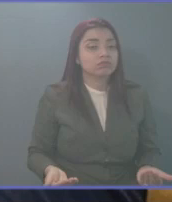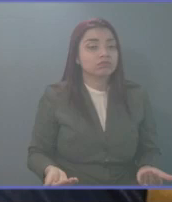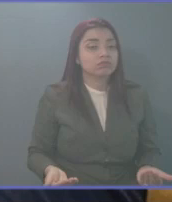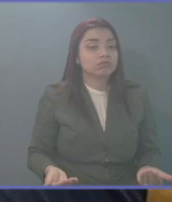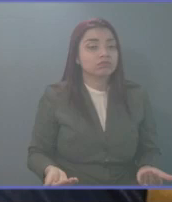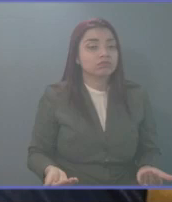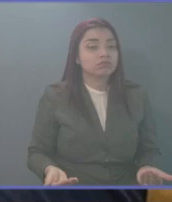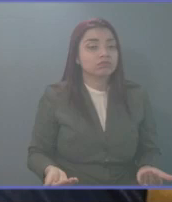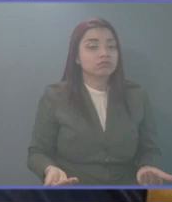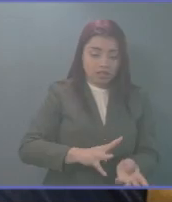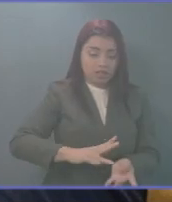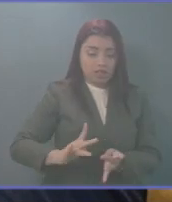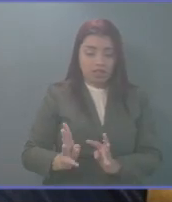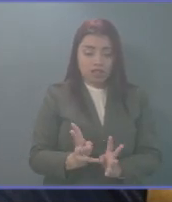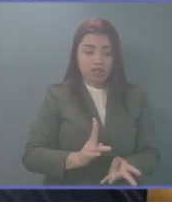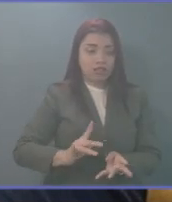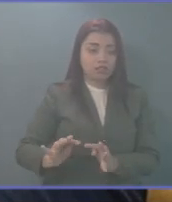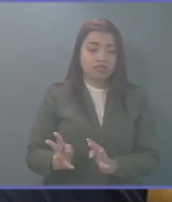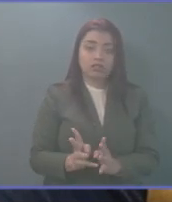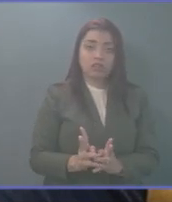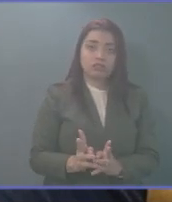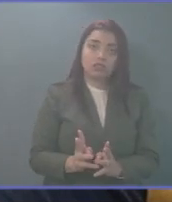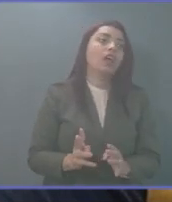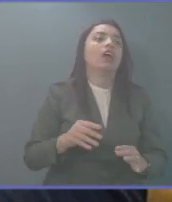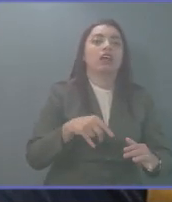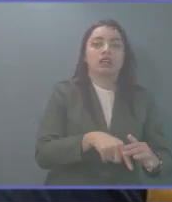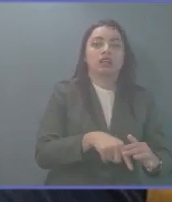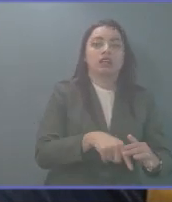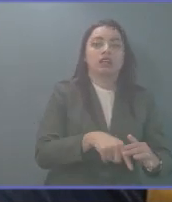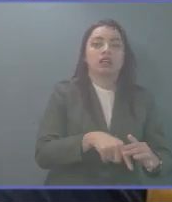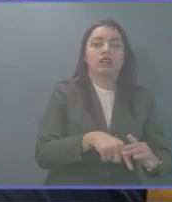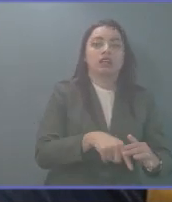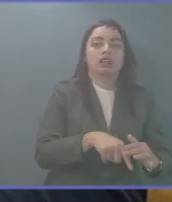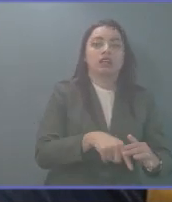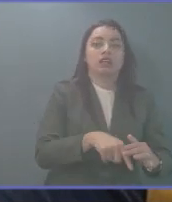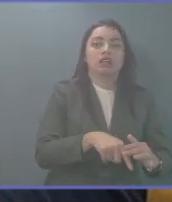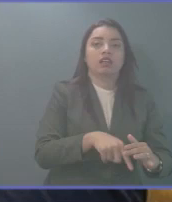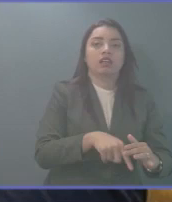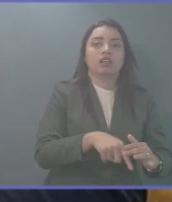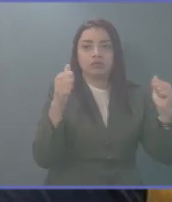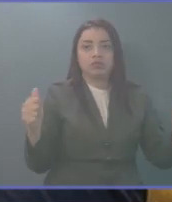algas, las encontramos en los filtros, en la mañana.